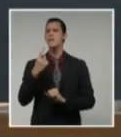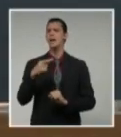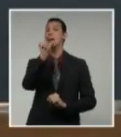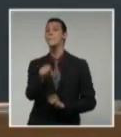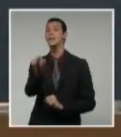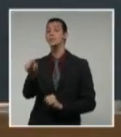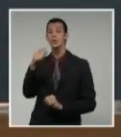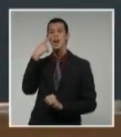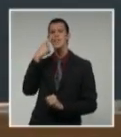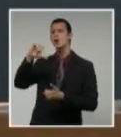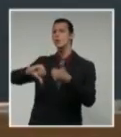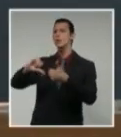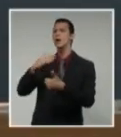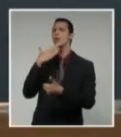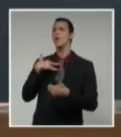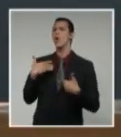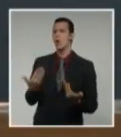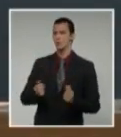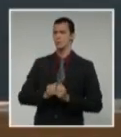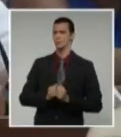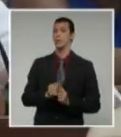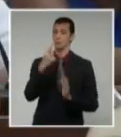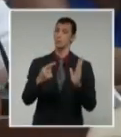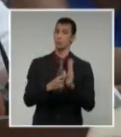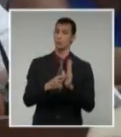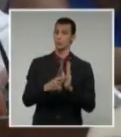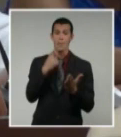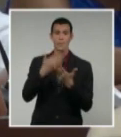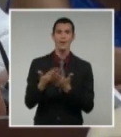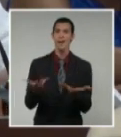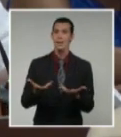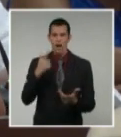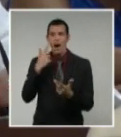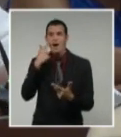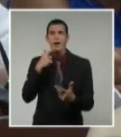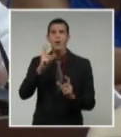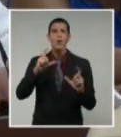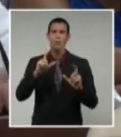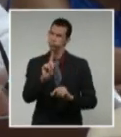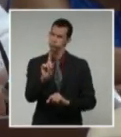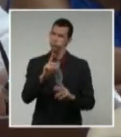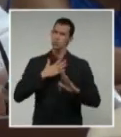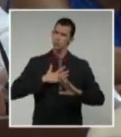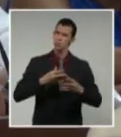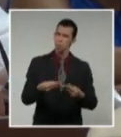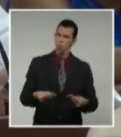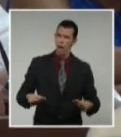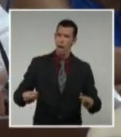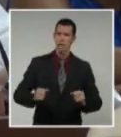tiene la vacuna pero hay muchísima confianza puesta en la biotecnología cubana y sin duda es un triunfo de la estrategia